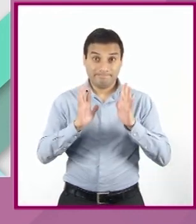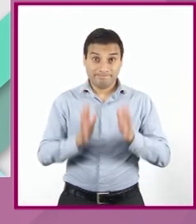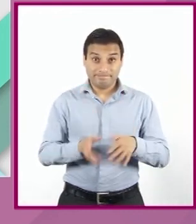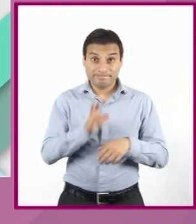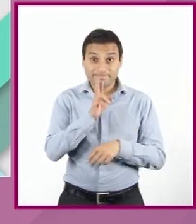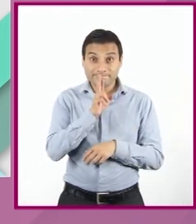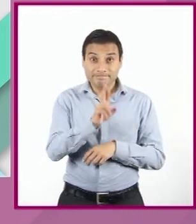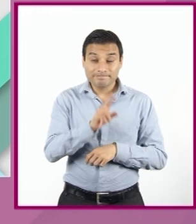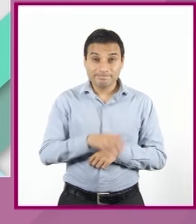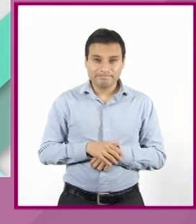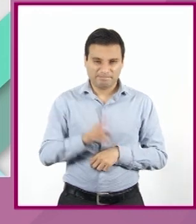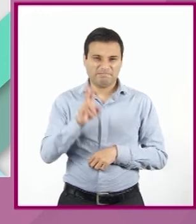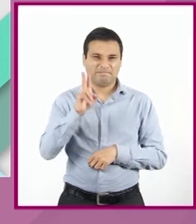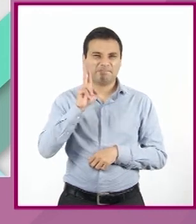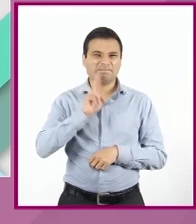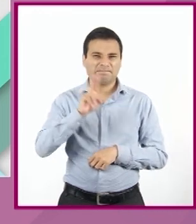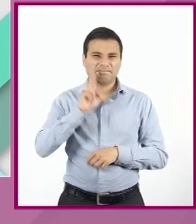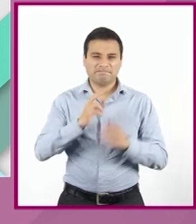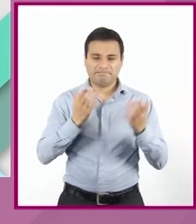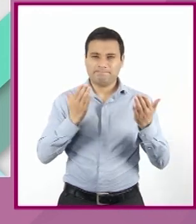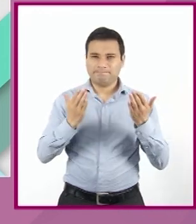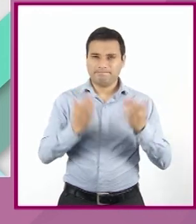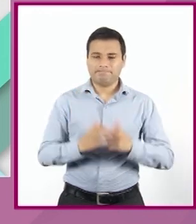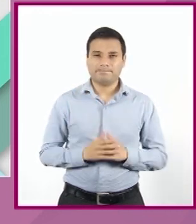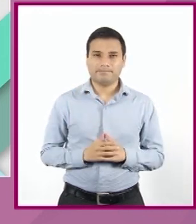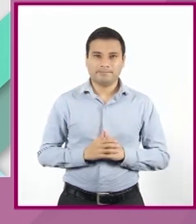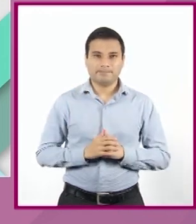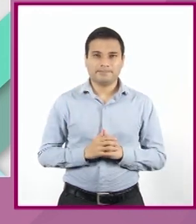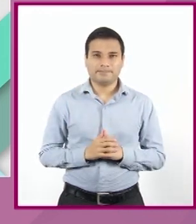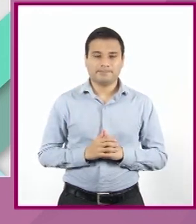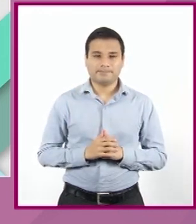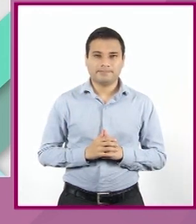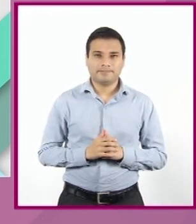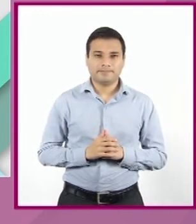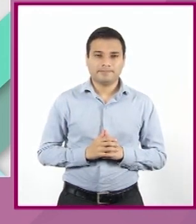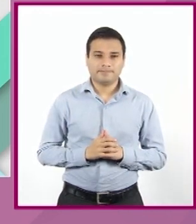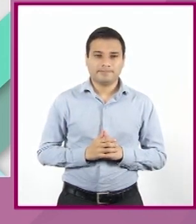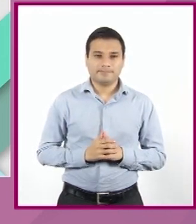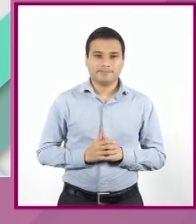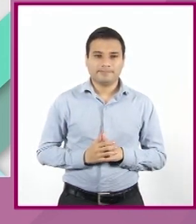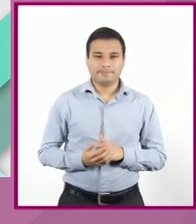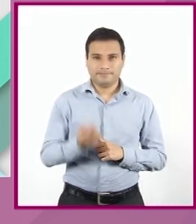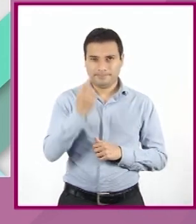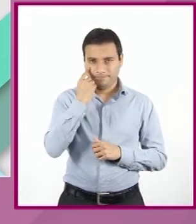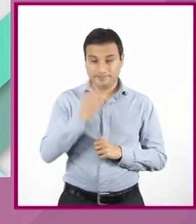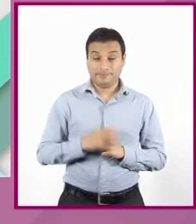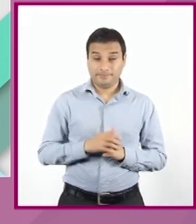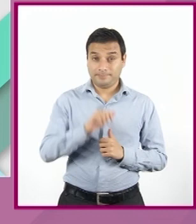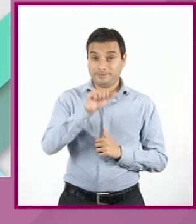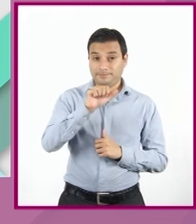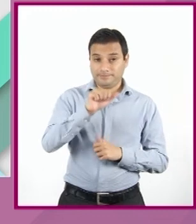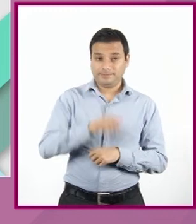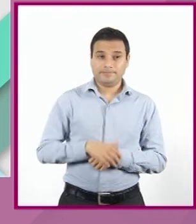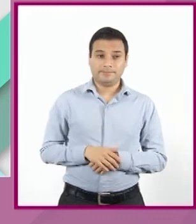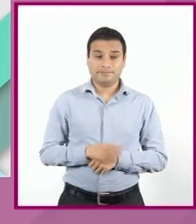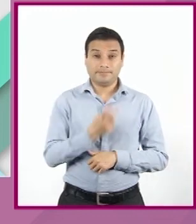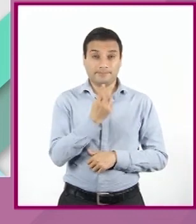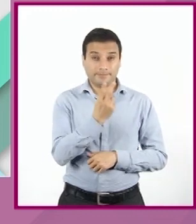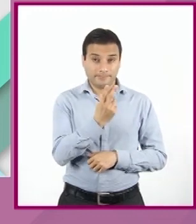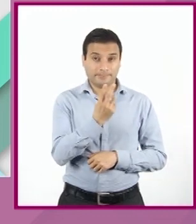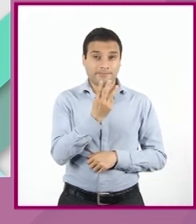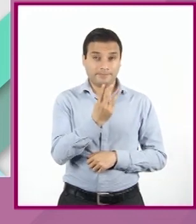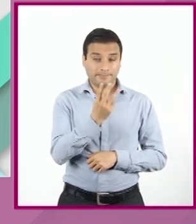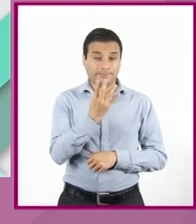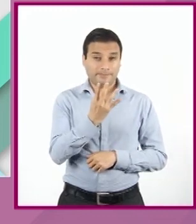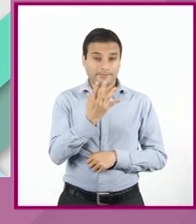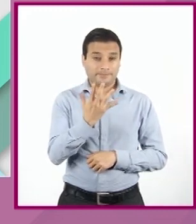respuestas? Comparemos nuestros resultados. Para la sucesión del inciso A, 2, 3,